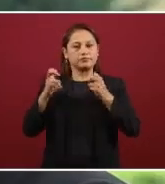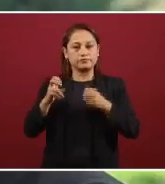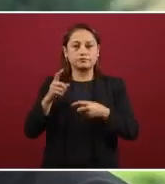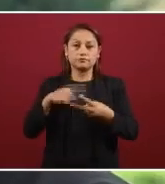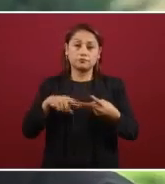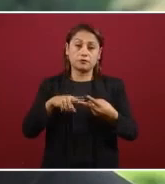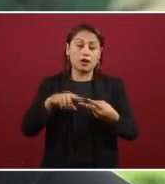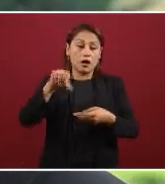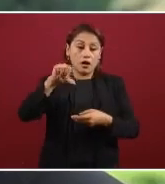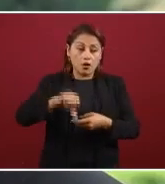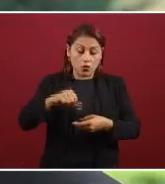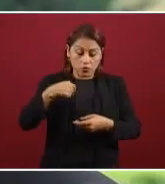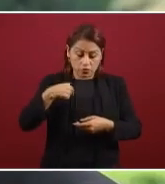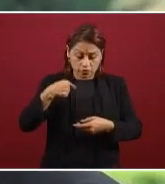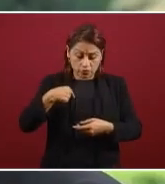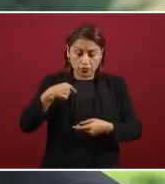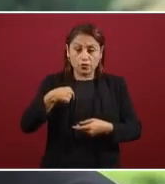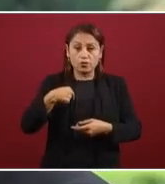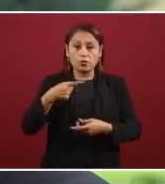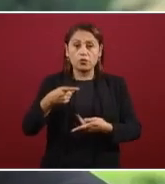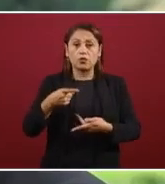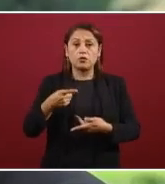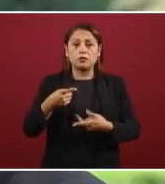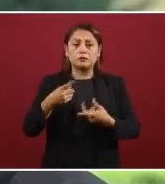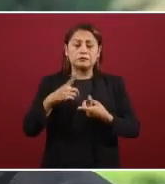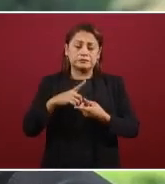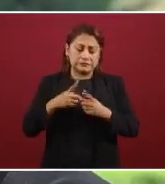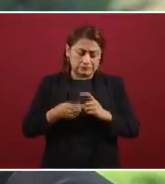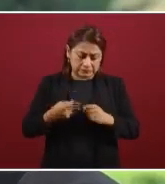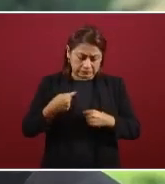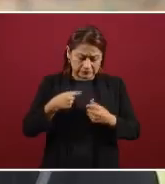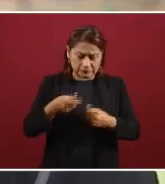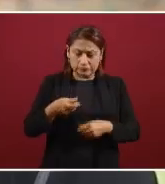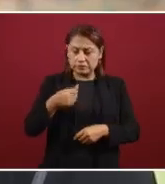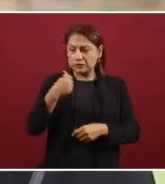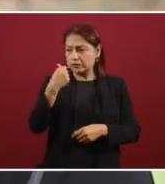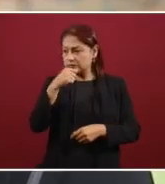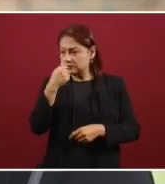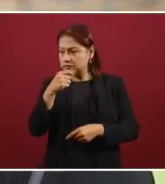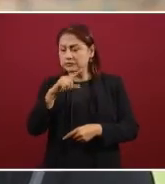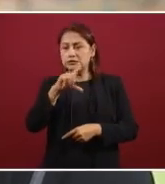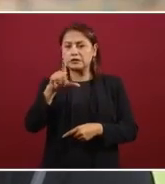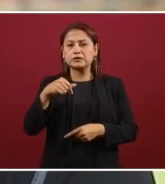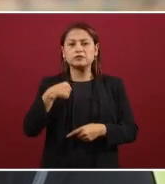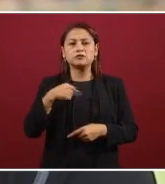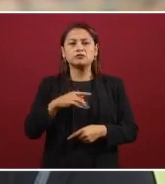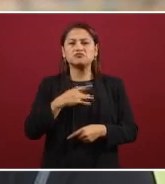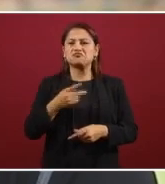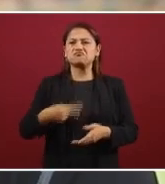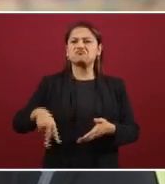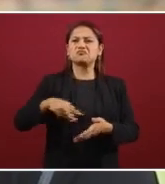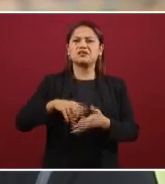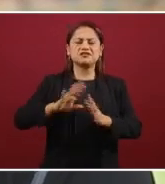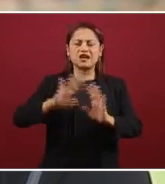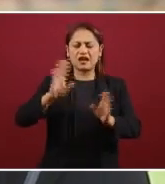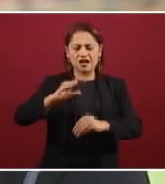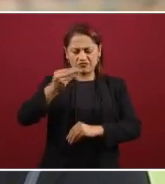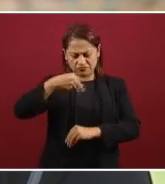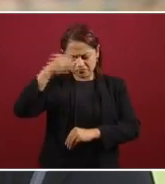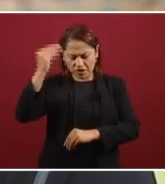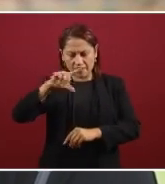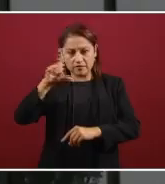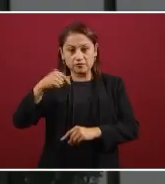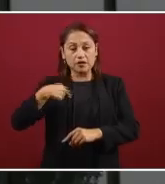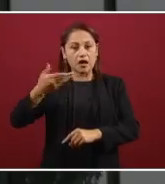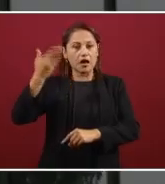consumo, llego a mi casa y finjo que todo está bien, que ya voy a cambiar, cuando la realidad no era